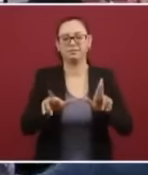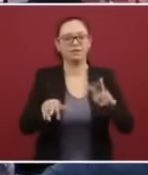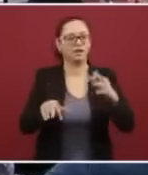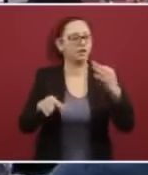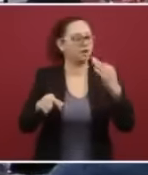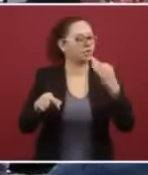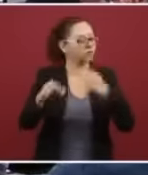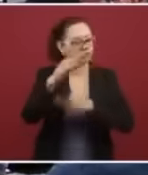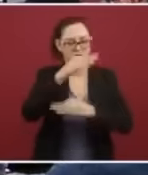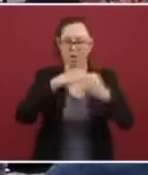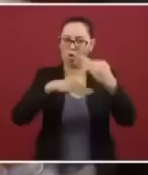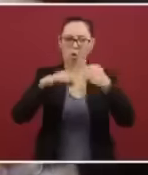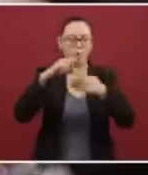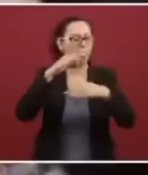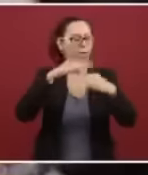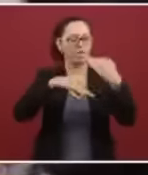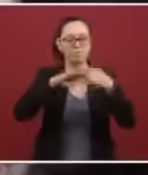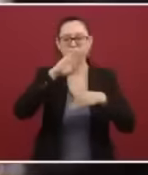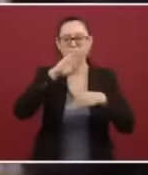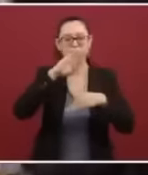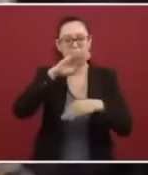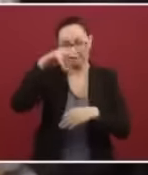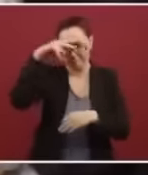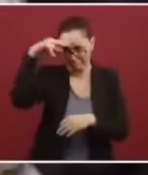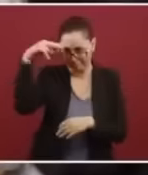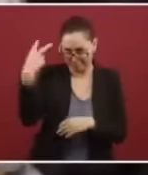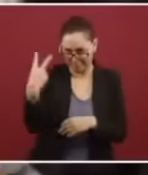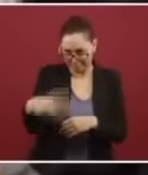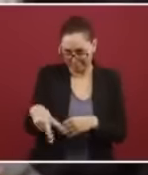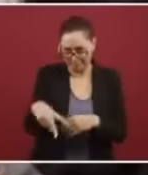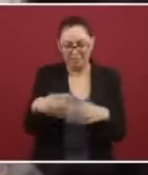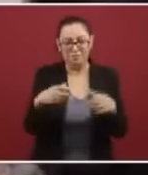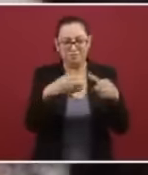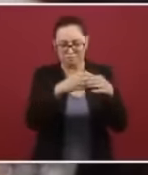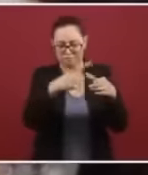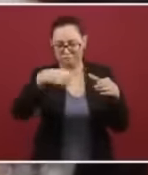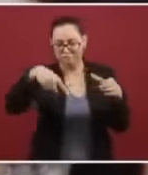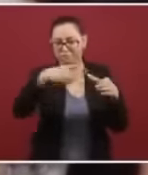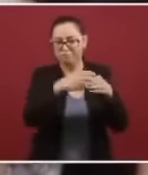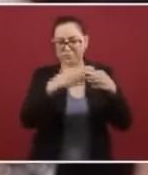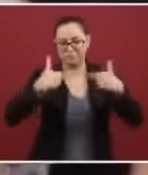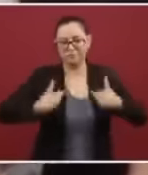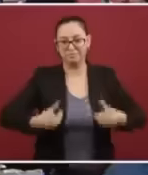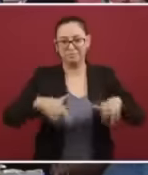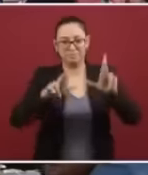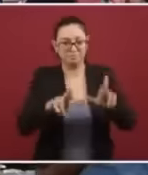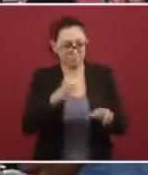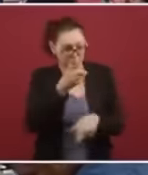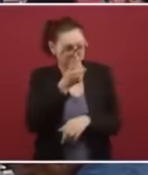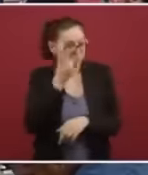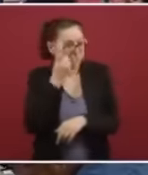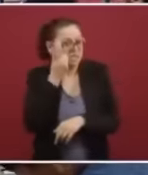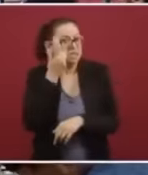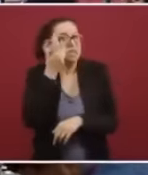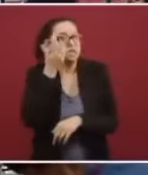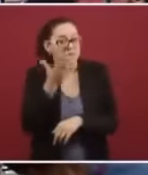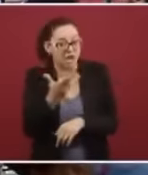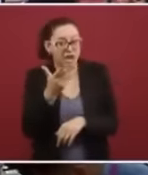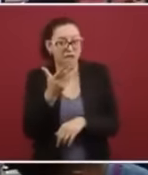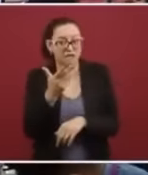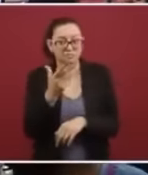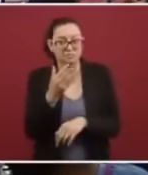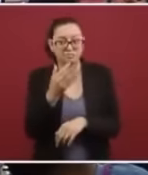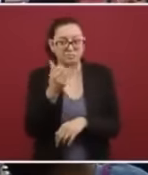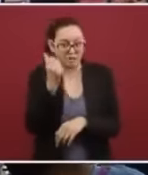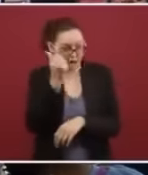todas las madres de México, si alguna quiere tomar la